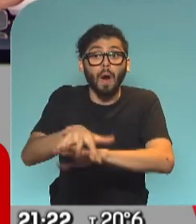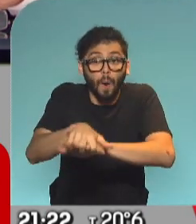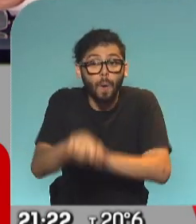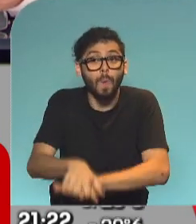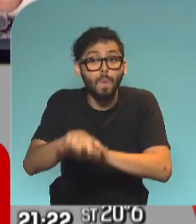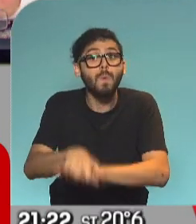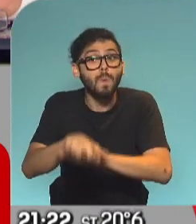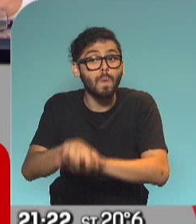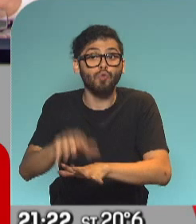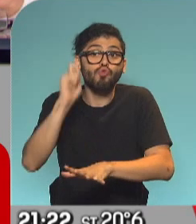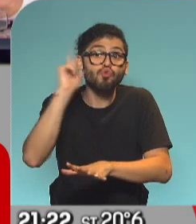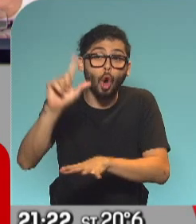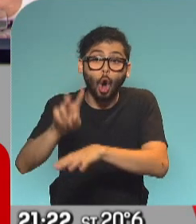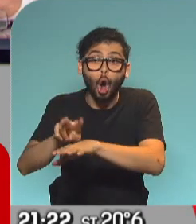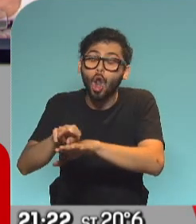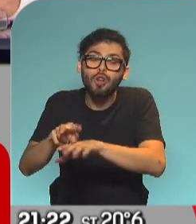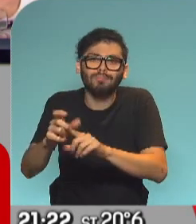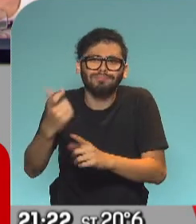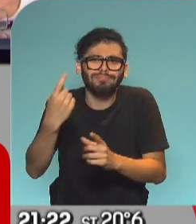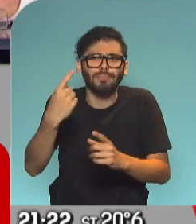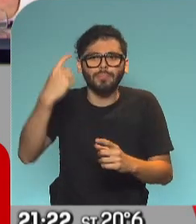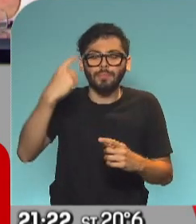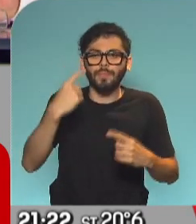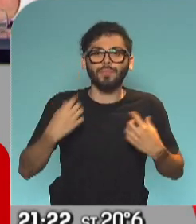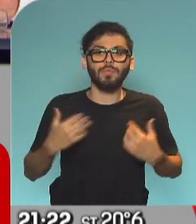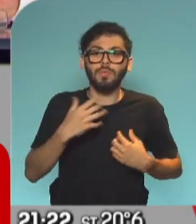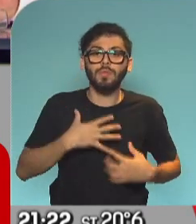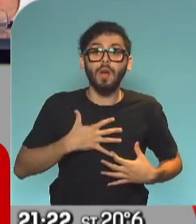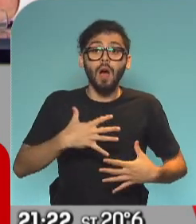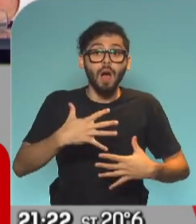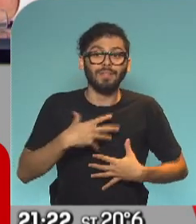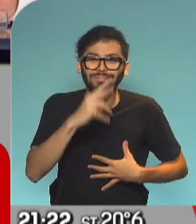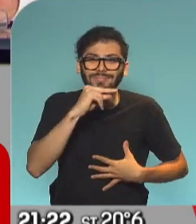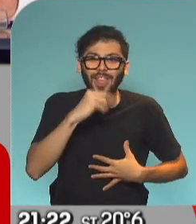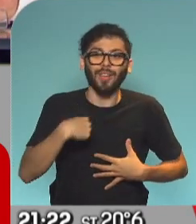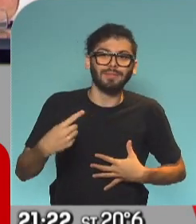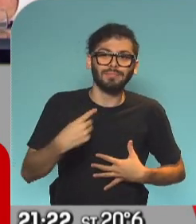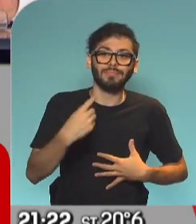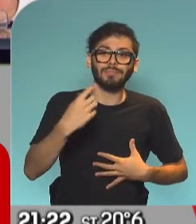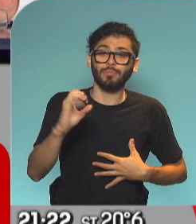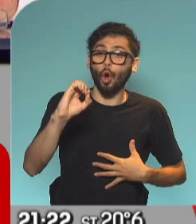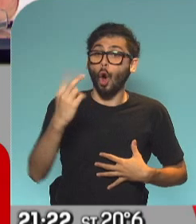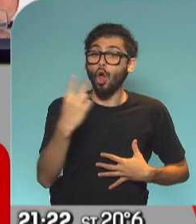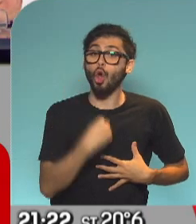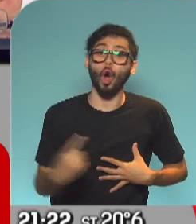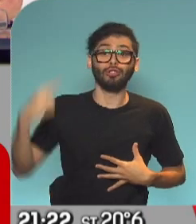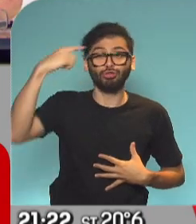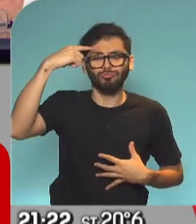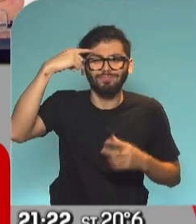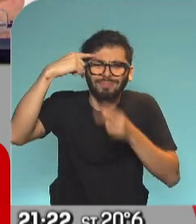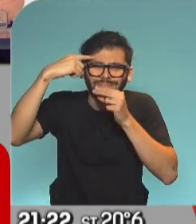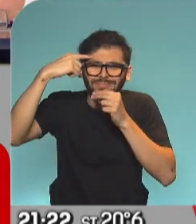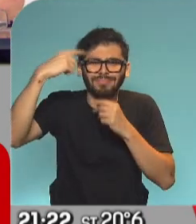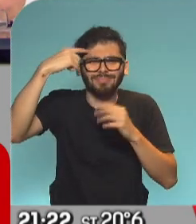un largo tiempo que su cerebro no recibía oxígeno, con lo cual los daños que hubiera recibido a nivel cerebral lo hubieran